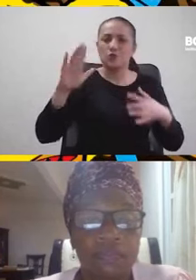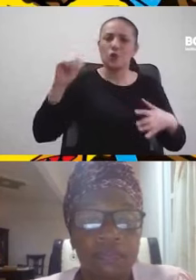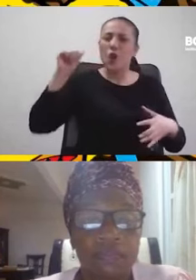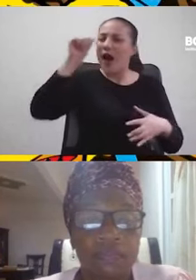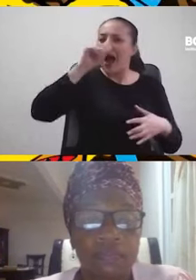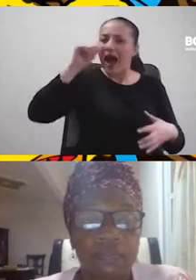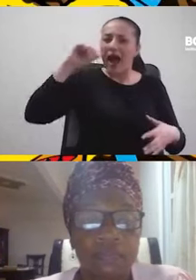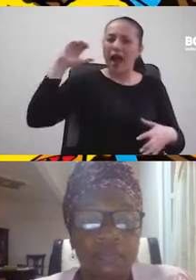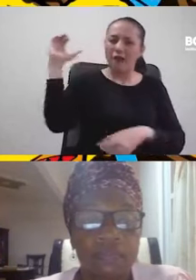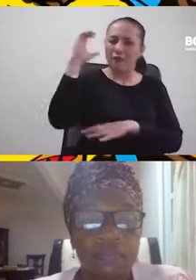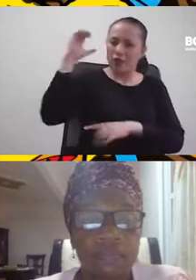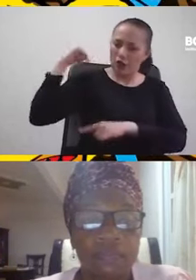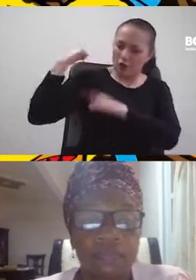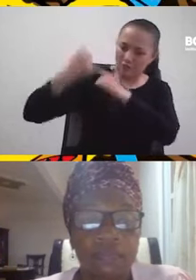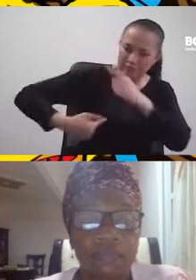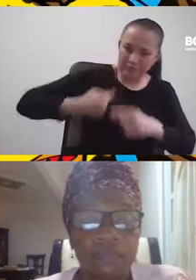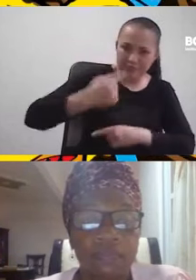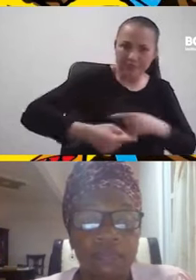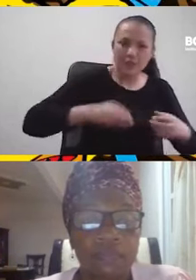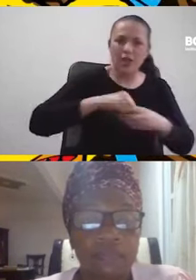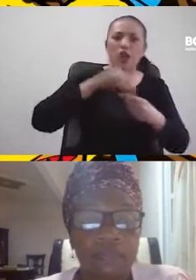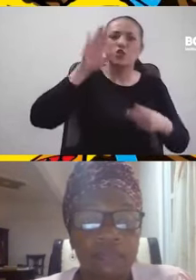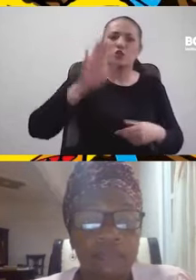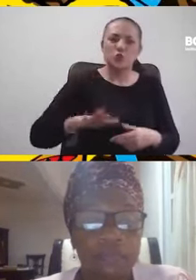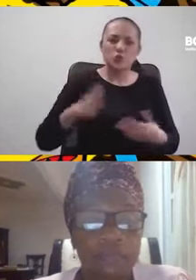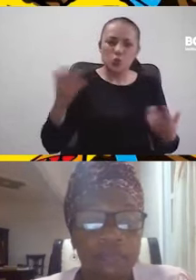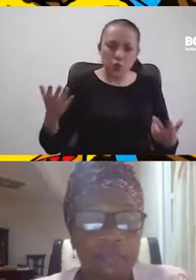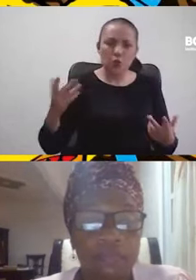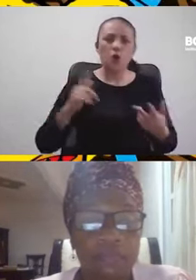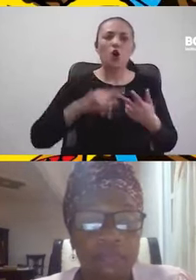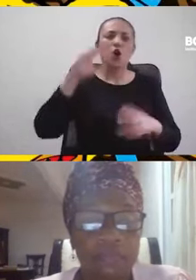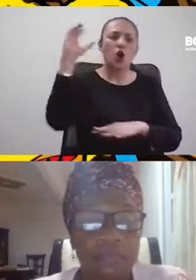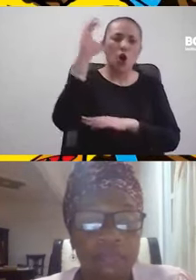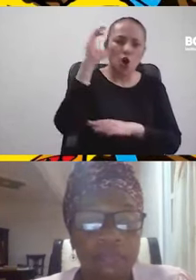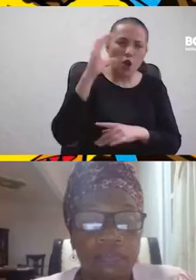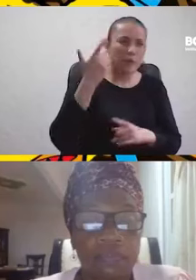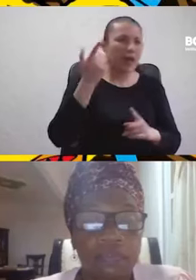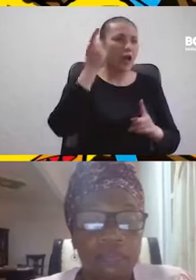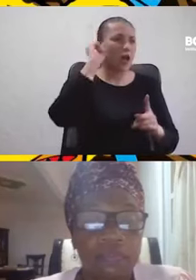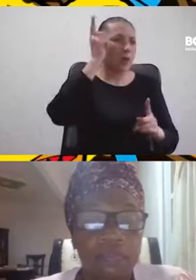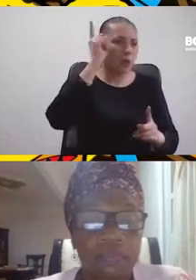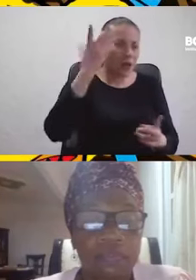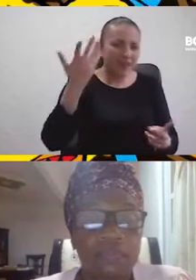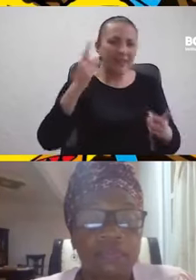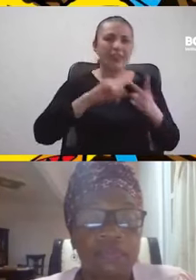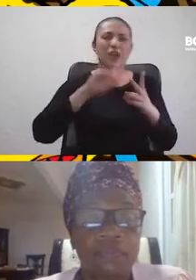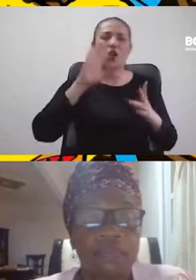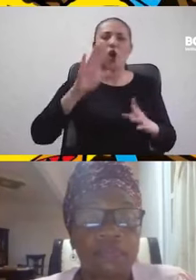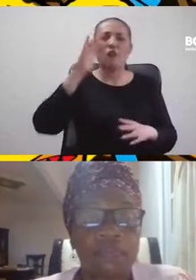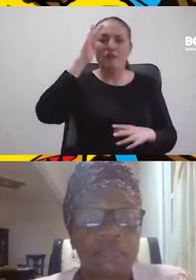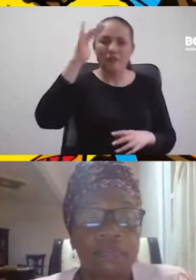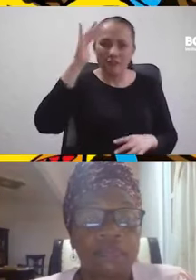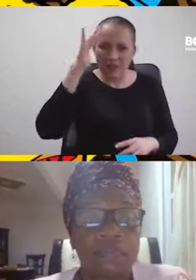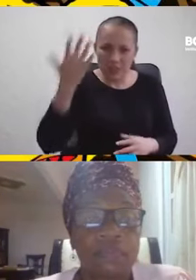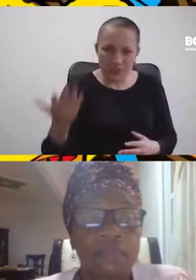en lo político, en lo social, en lo cultural, en lo filosófico. Entonces, Uriel, sí, poeta, tienes la